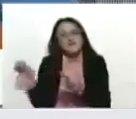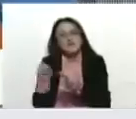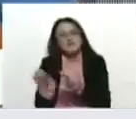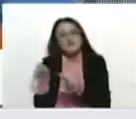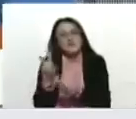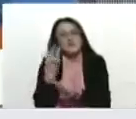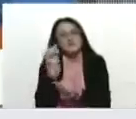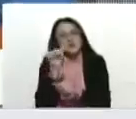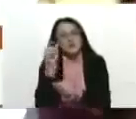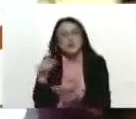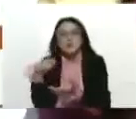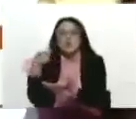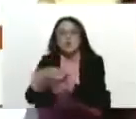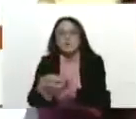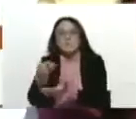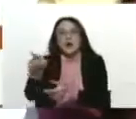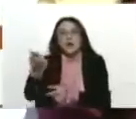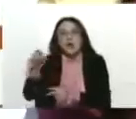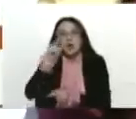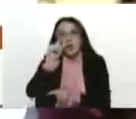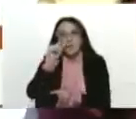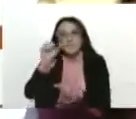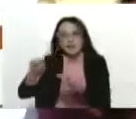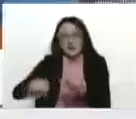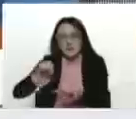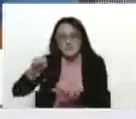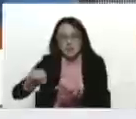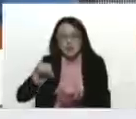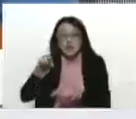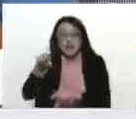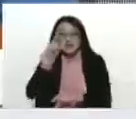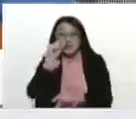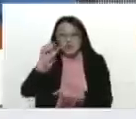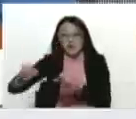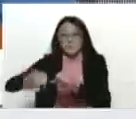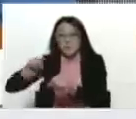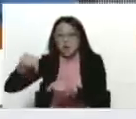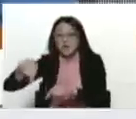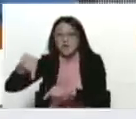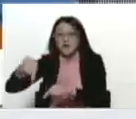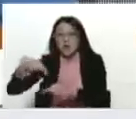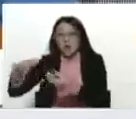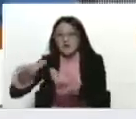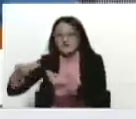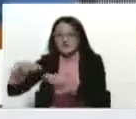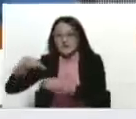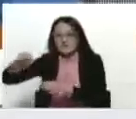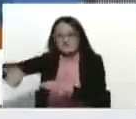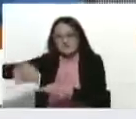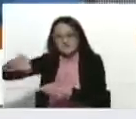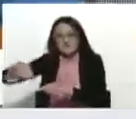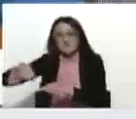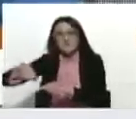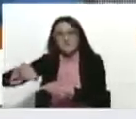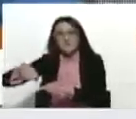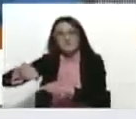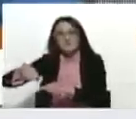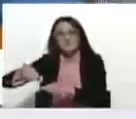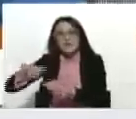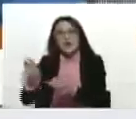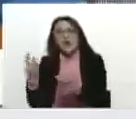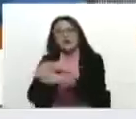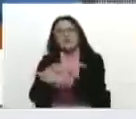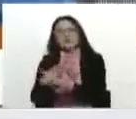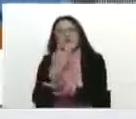no le ha pagado el dinero el Industrial molinero no puede estoy al revés dando el ejemplo